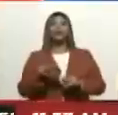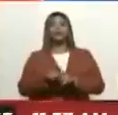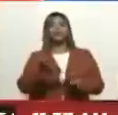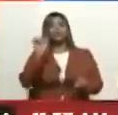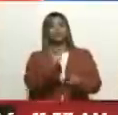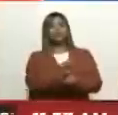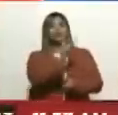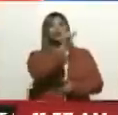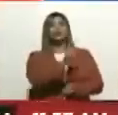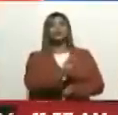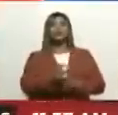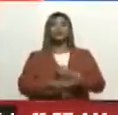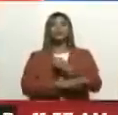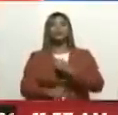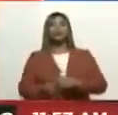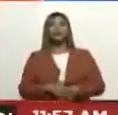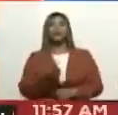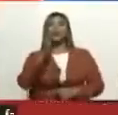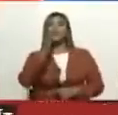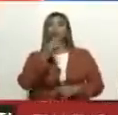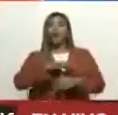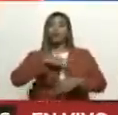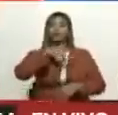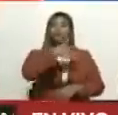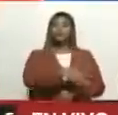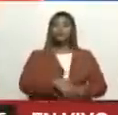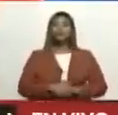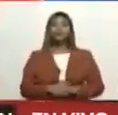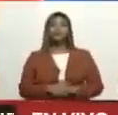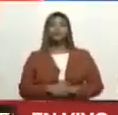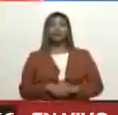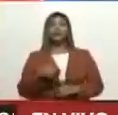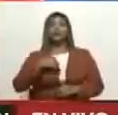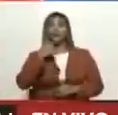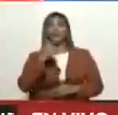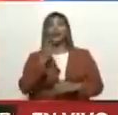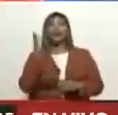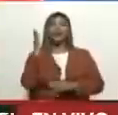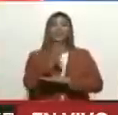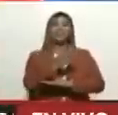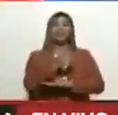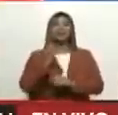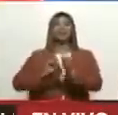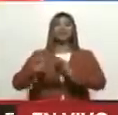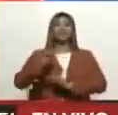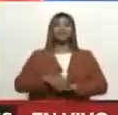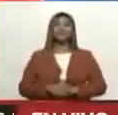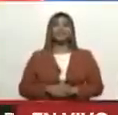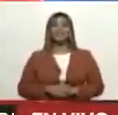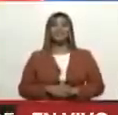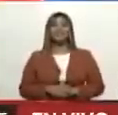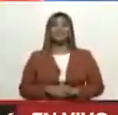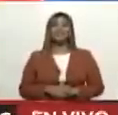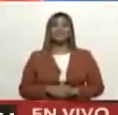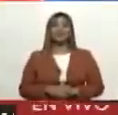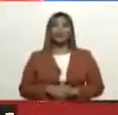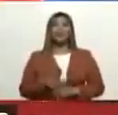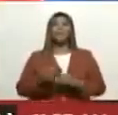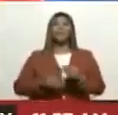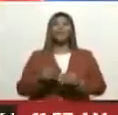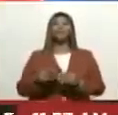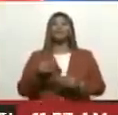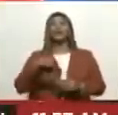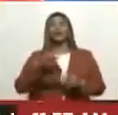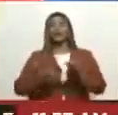al delincuente. O sea, que no haya impunidad. Yo he dicho que sancionar es prevenir. Y es lo que está haciendo el